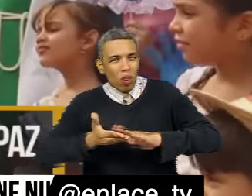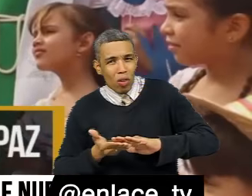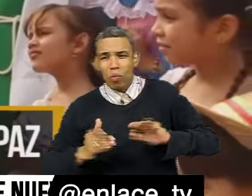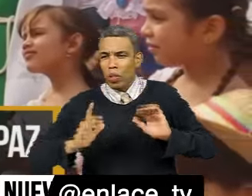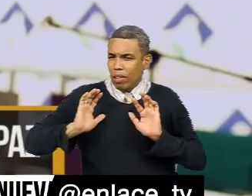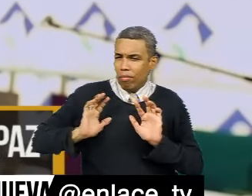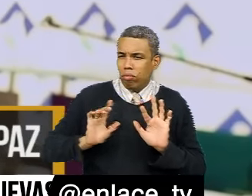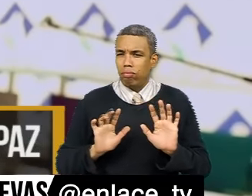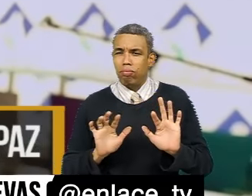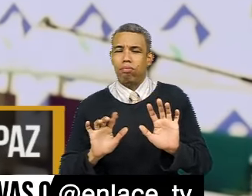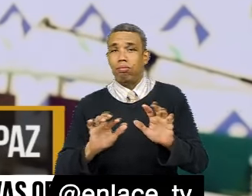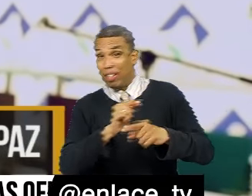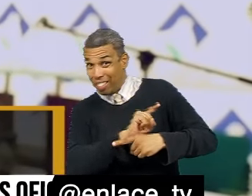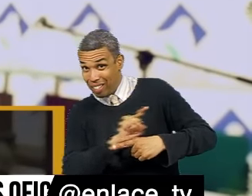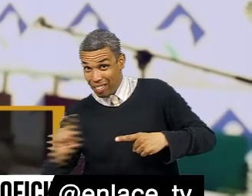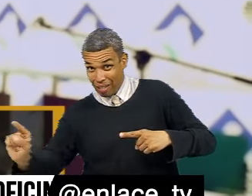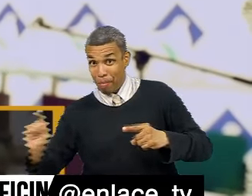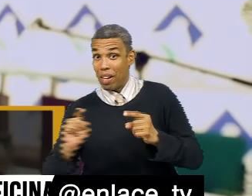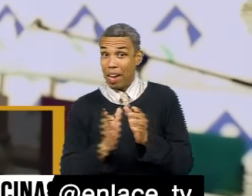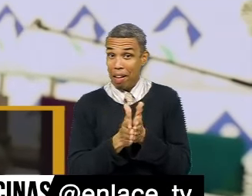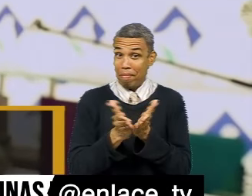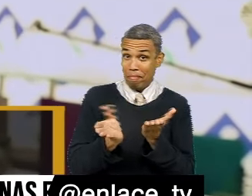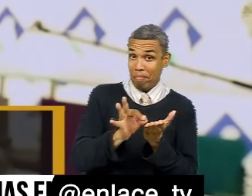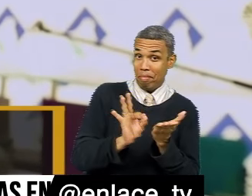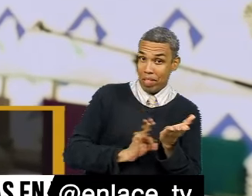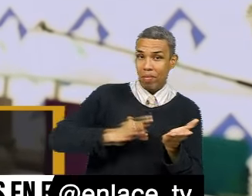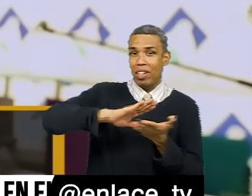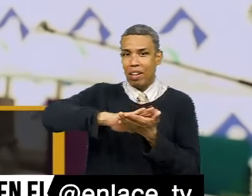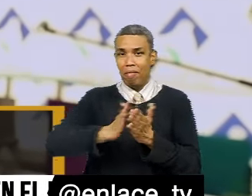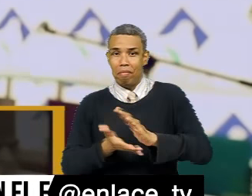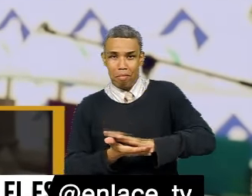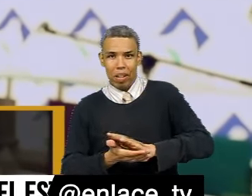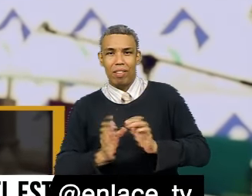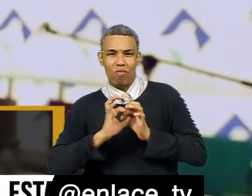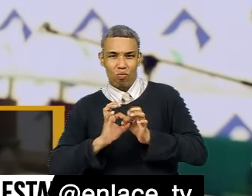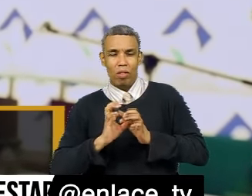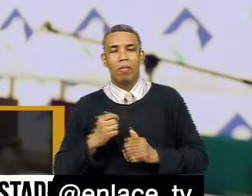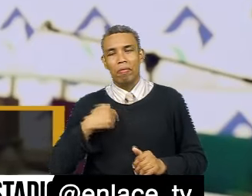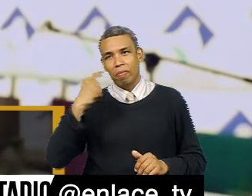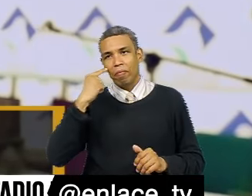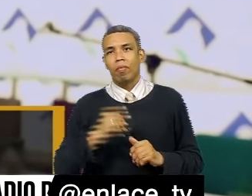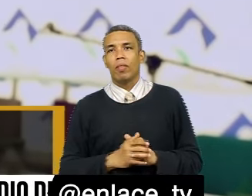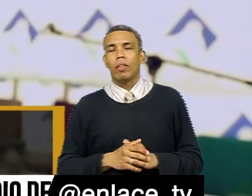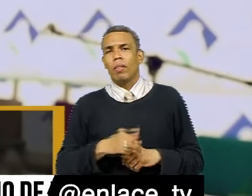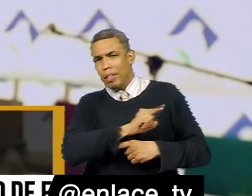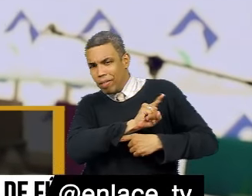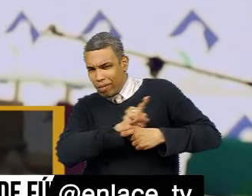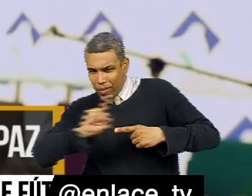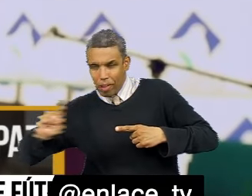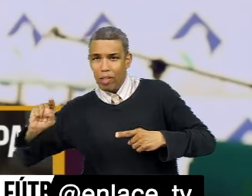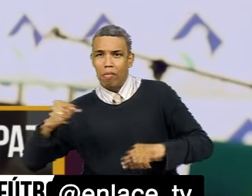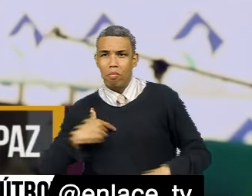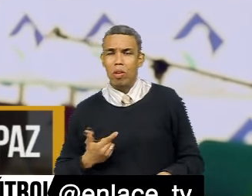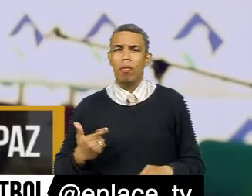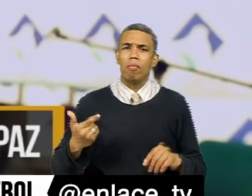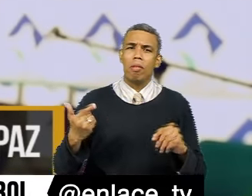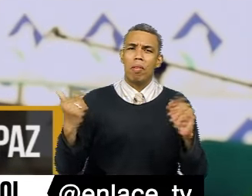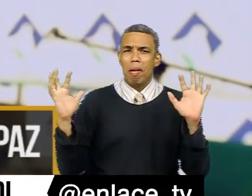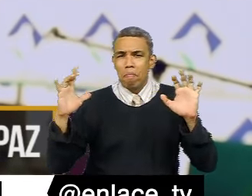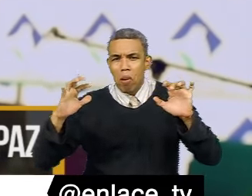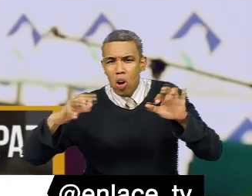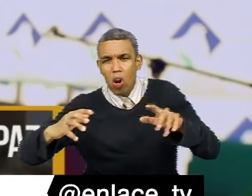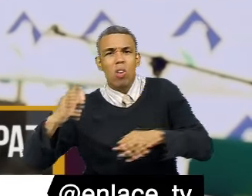de festejo. Y bueno, durante toda la semana vamos a estar trabajando en un conversatorio que nos va a permitir que todos los participantes y todos